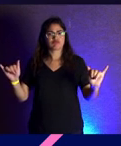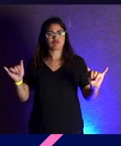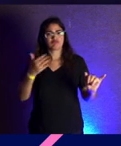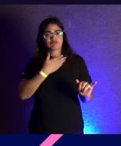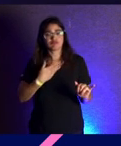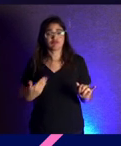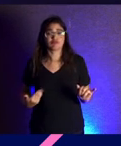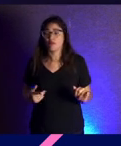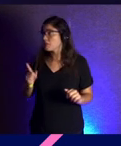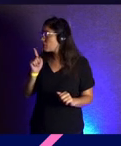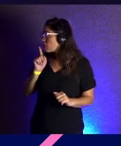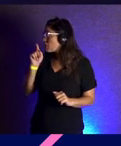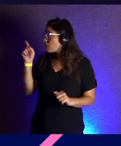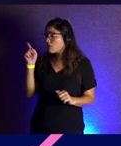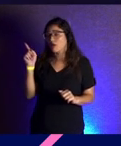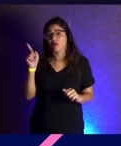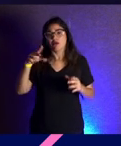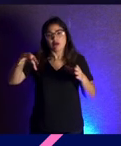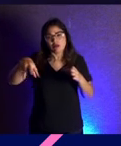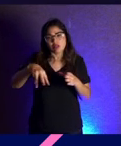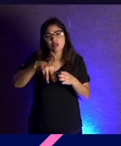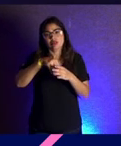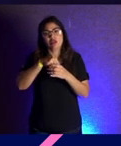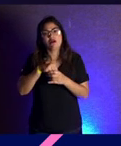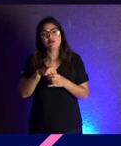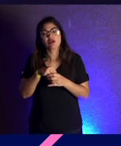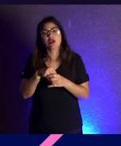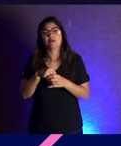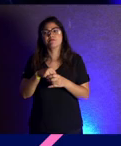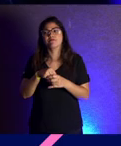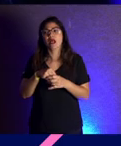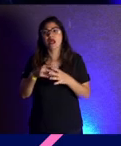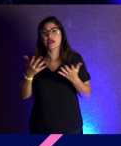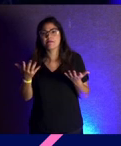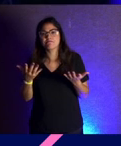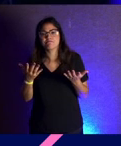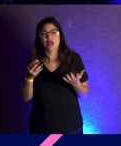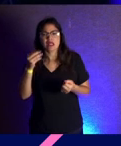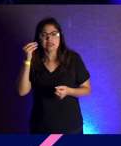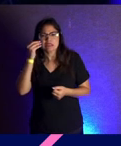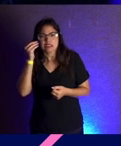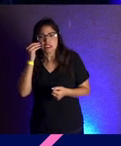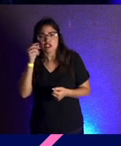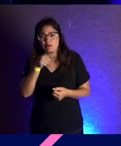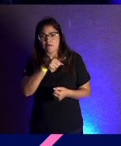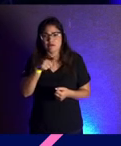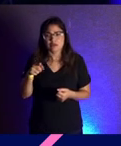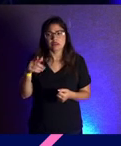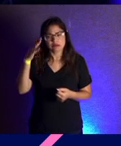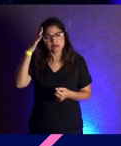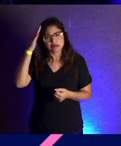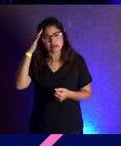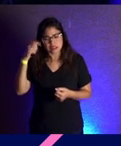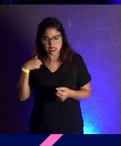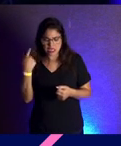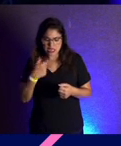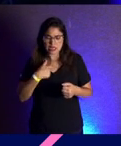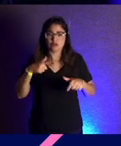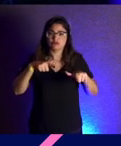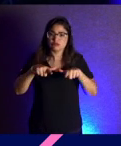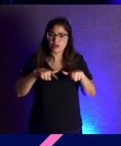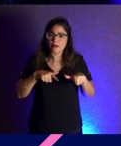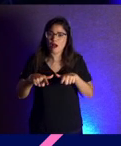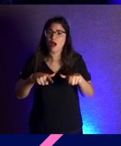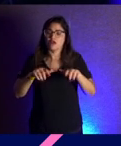puedan verificar que los trabajos llenando los bajos a pero establecer